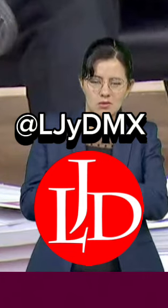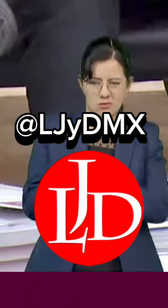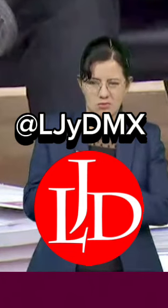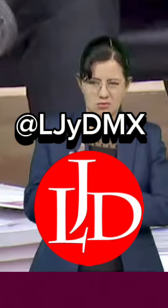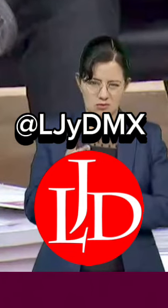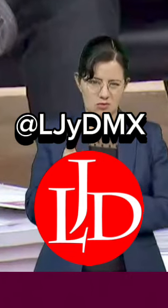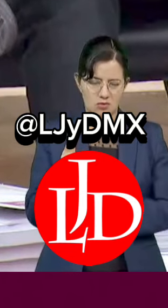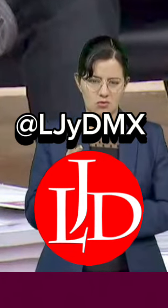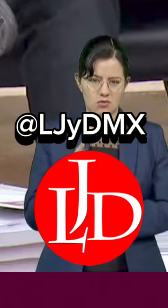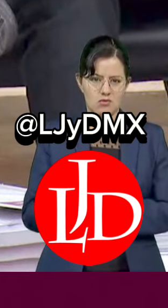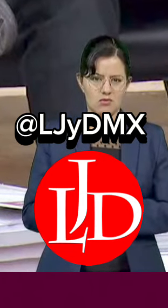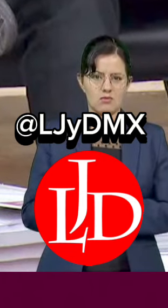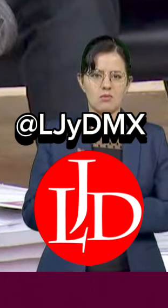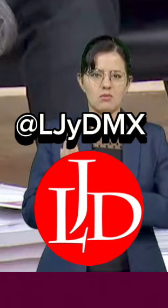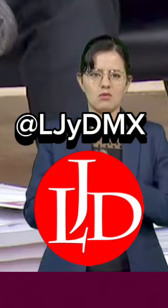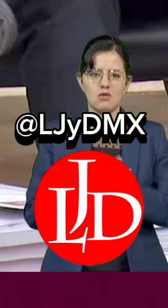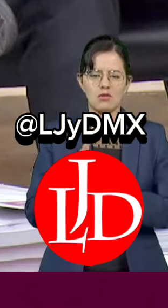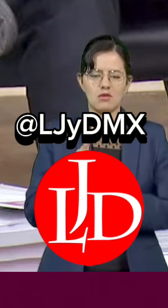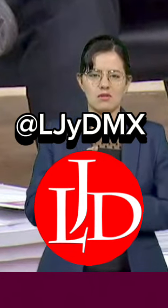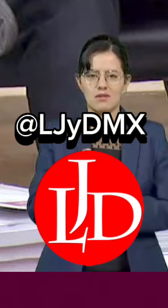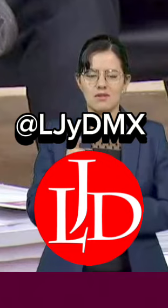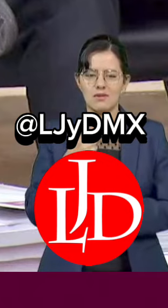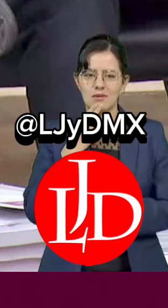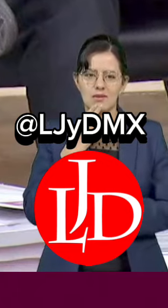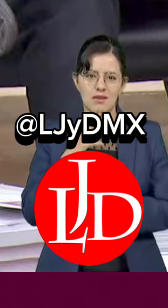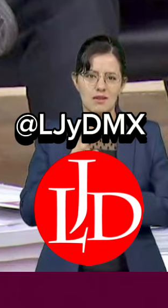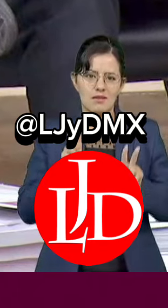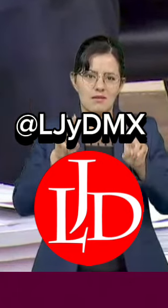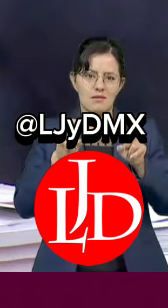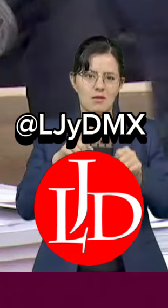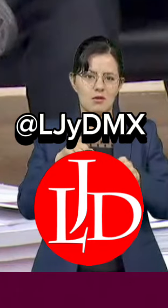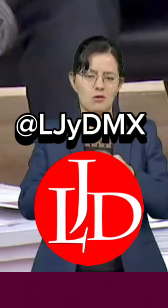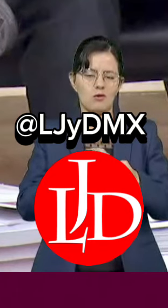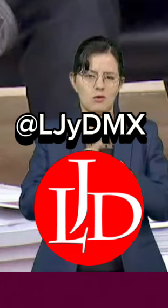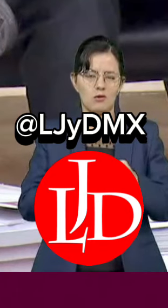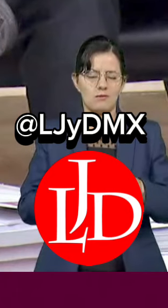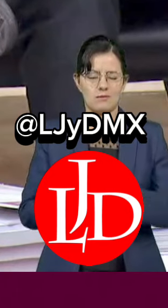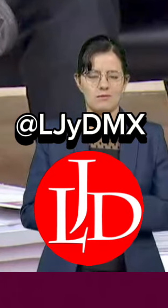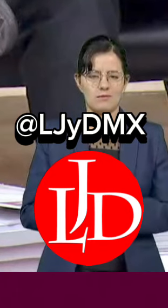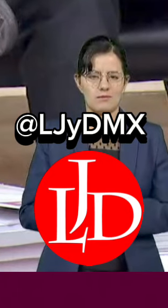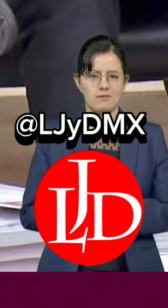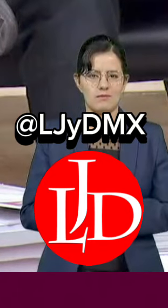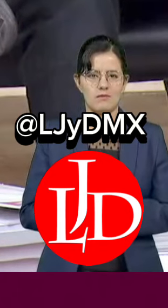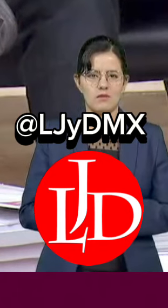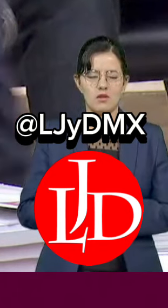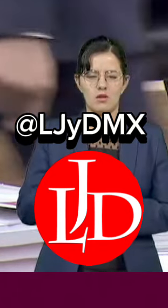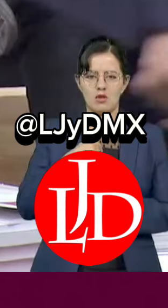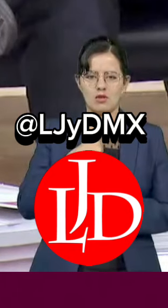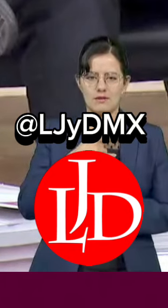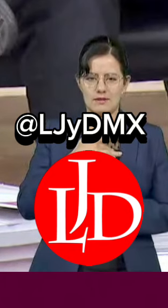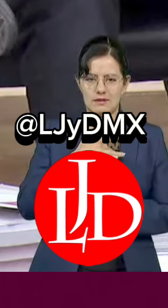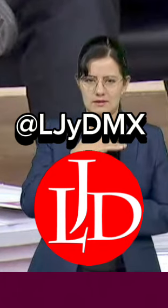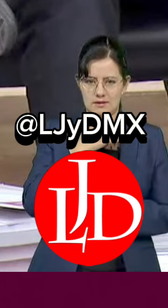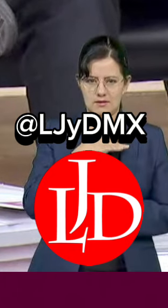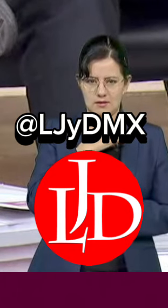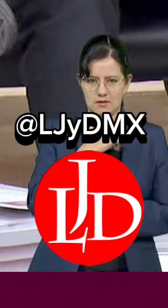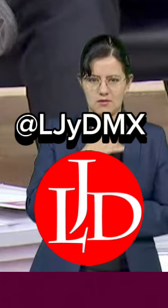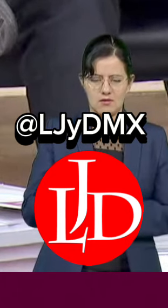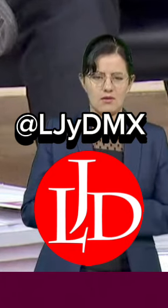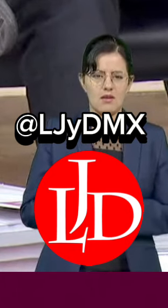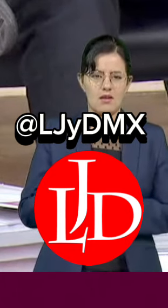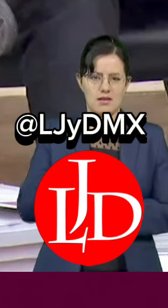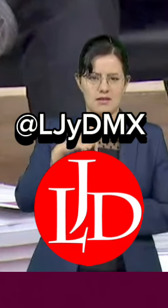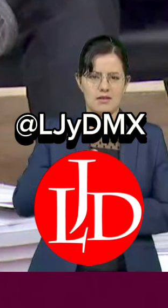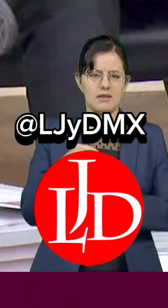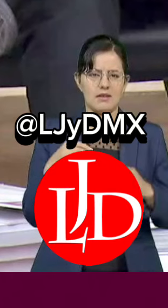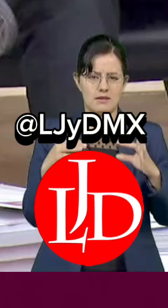indistintamente solo por el tema del color. Y a mí me parece que en toda la parte de teorización que aquí